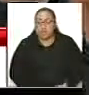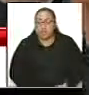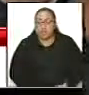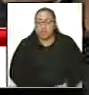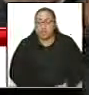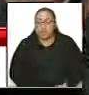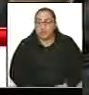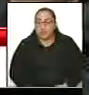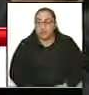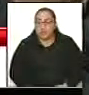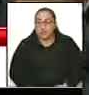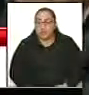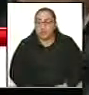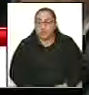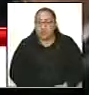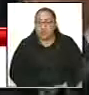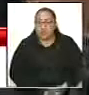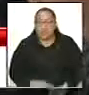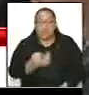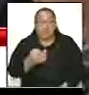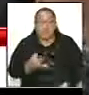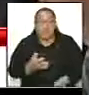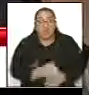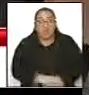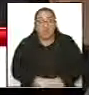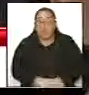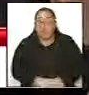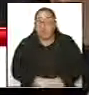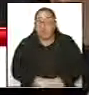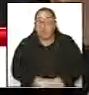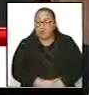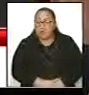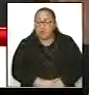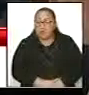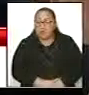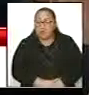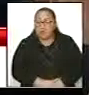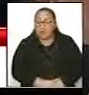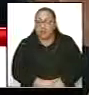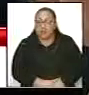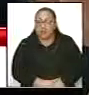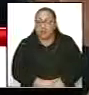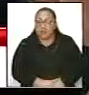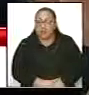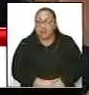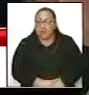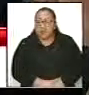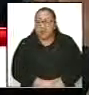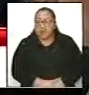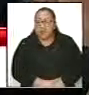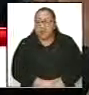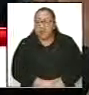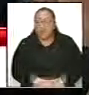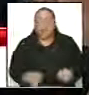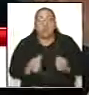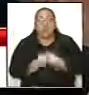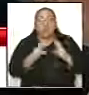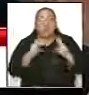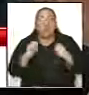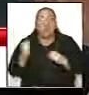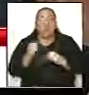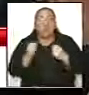grandes. Si bien es cierto, se evaluó en el sistema de inversión pública como sistema administrativo a